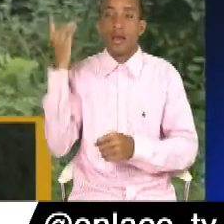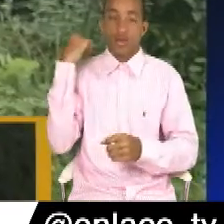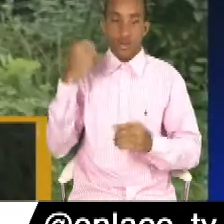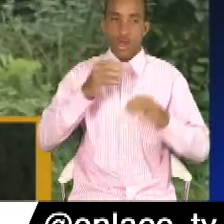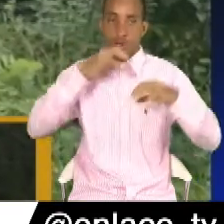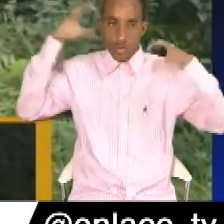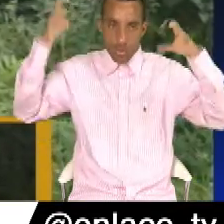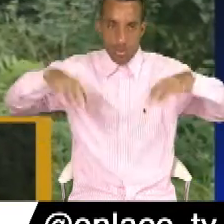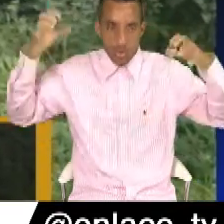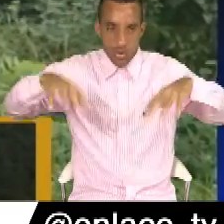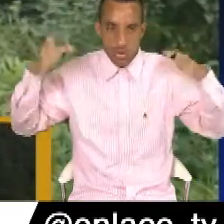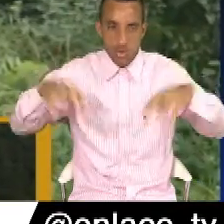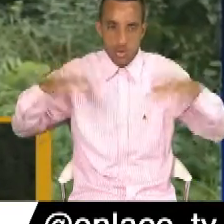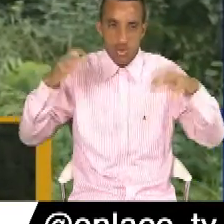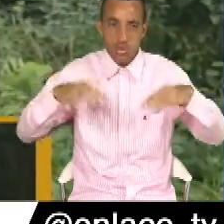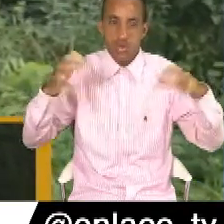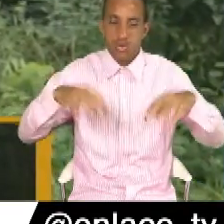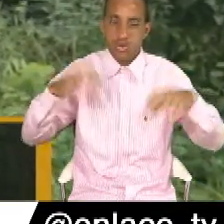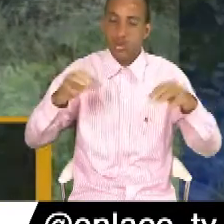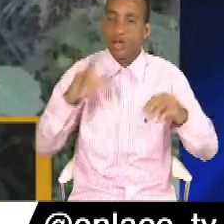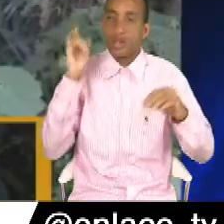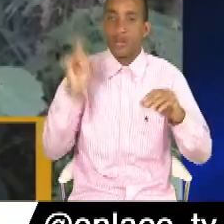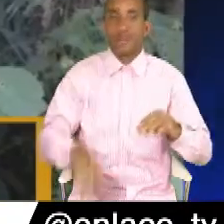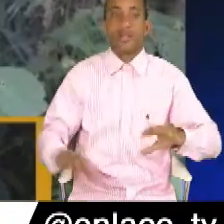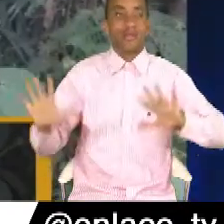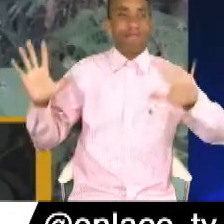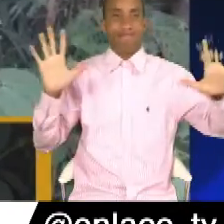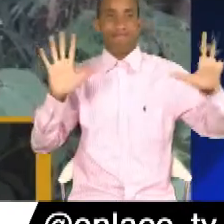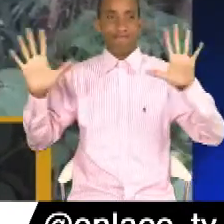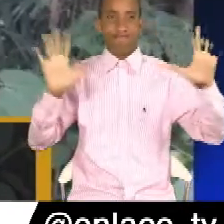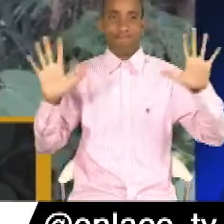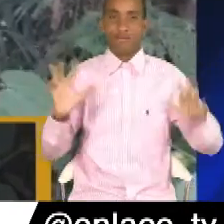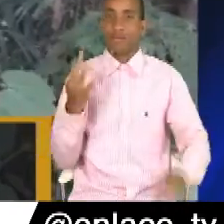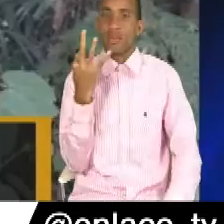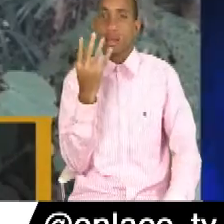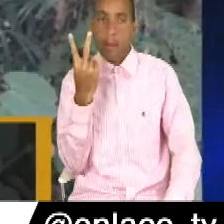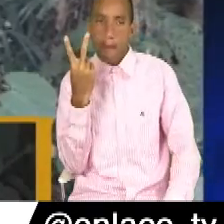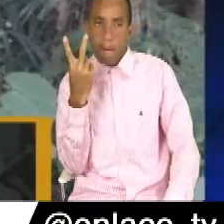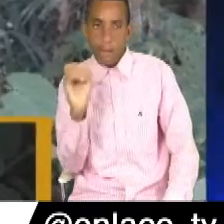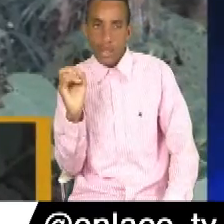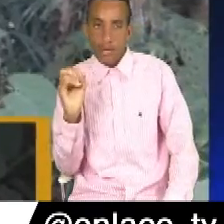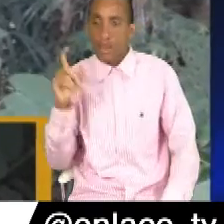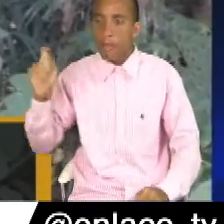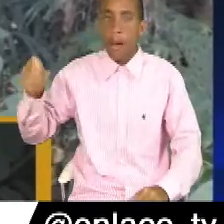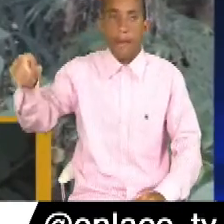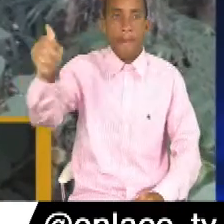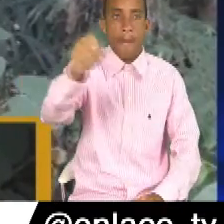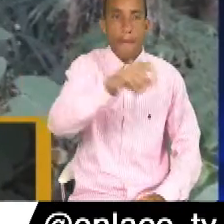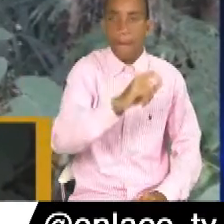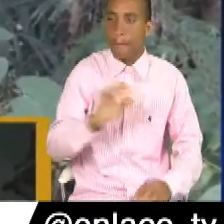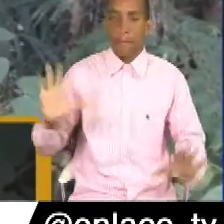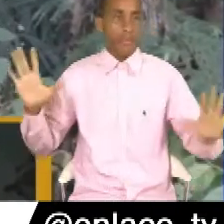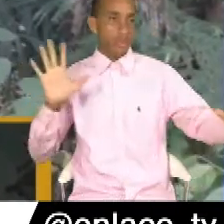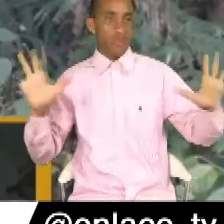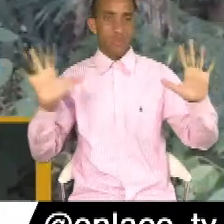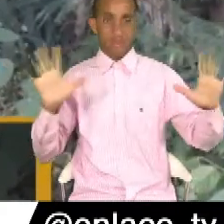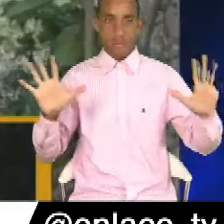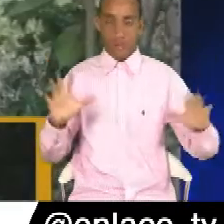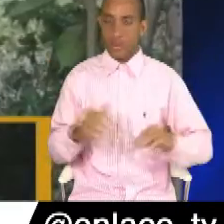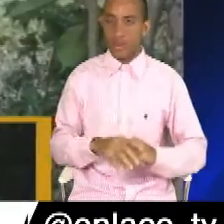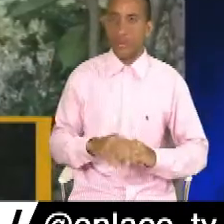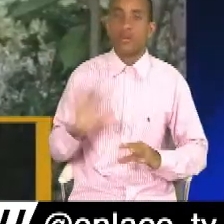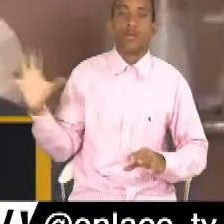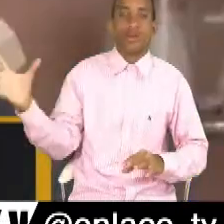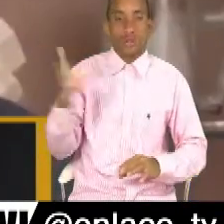imposibilidad de atender la emergencia por cuenta de los bloqueos en más de 20 puntos hacen que la mancha de crudo pueda llegar a la Ciénaga San Silvestre, desde donde se abastece el